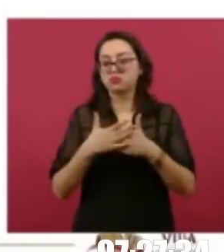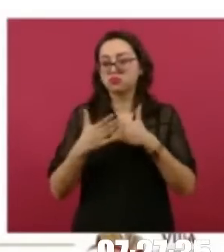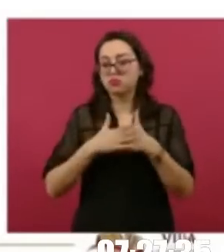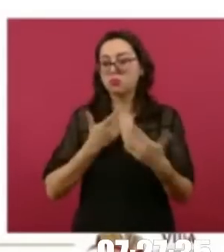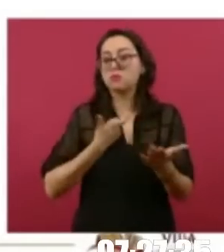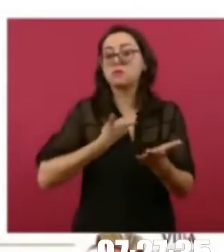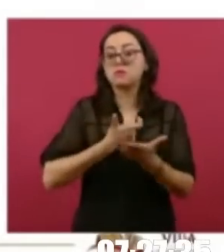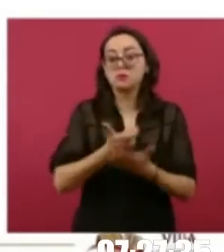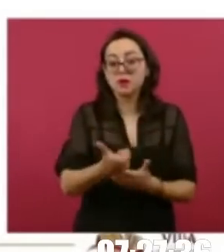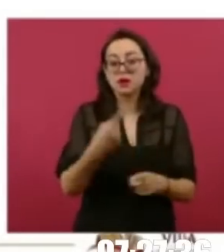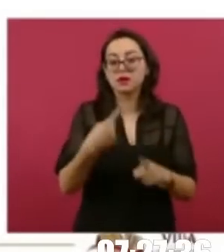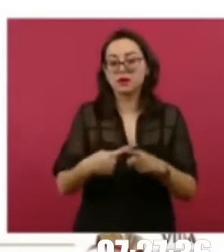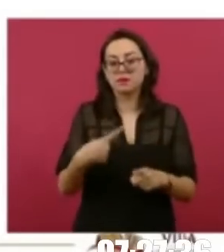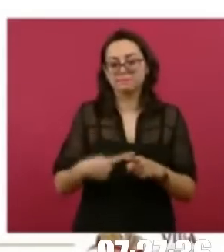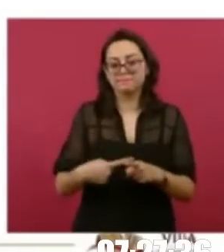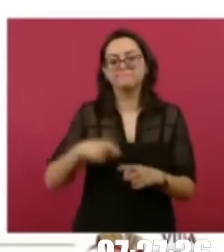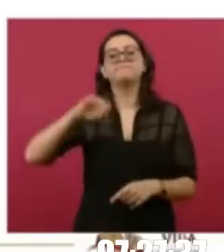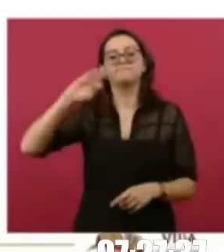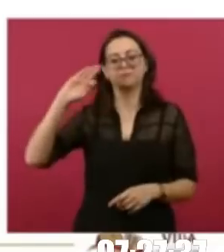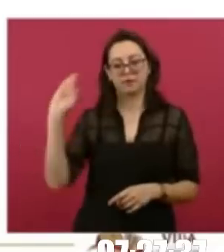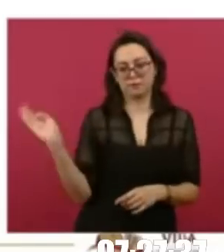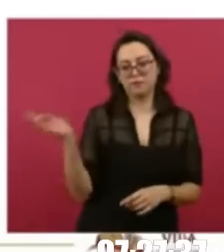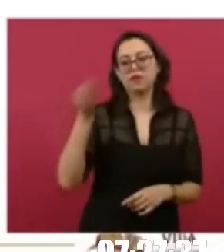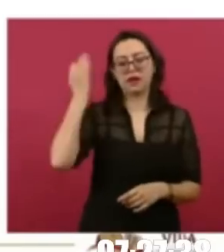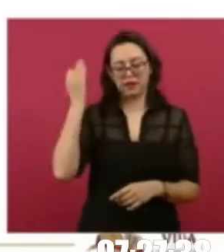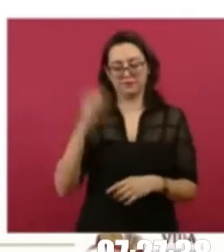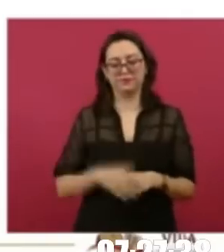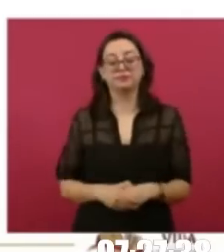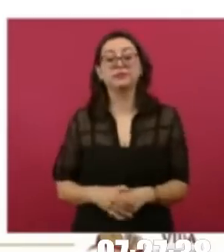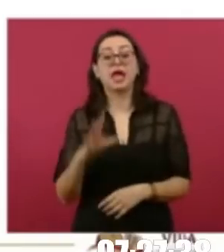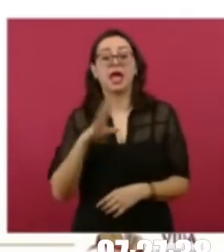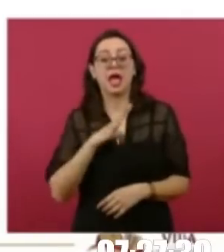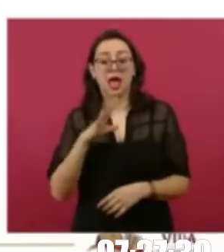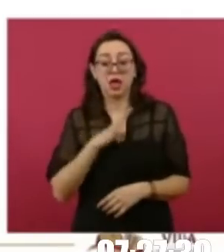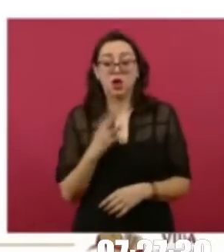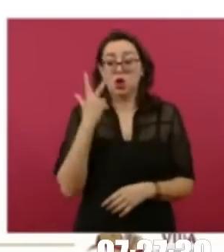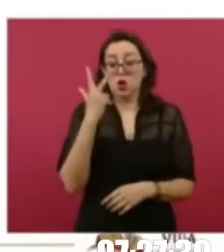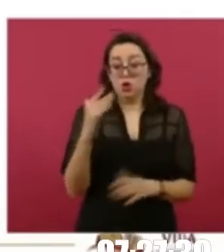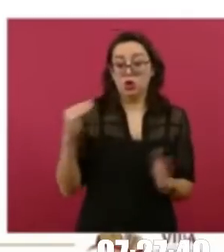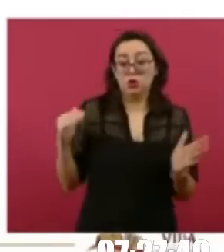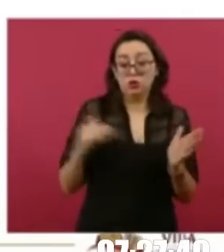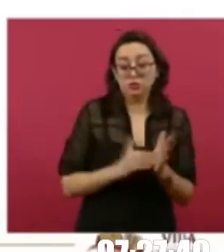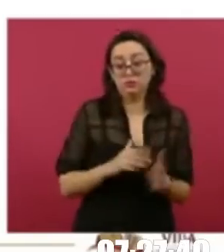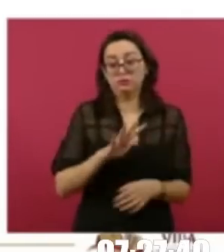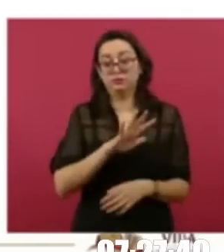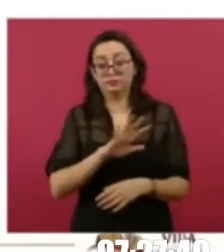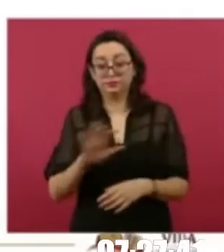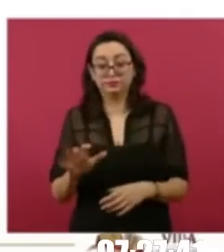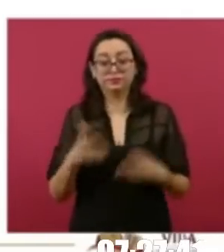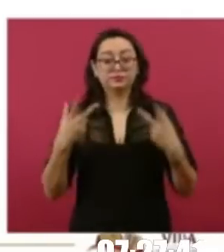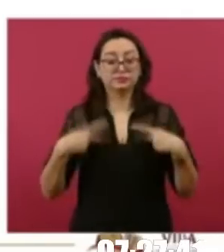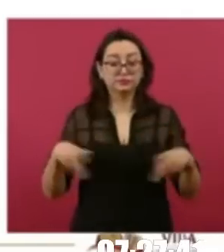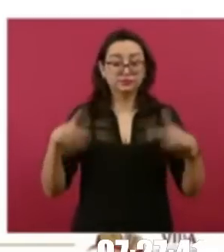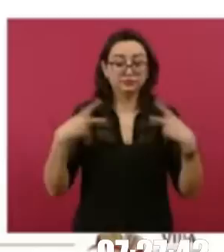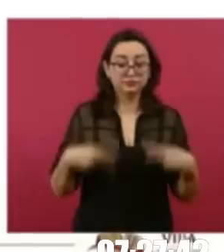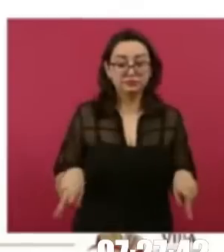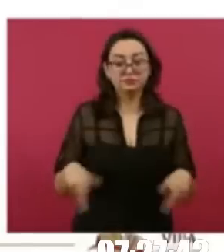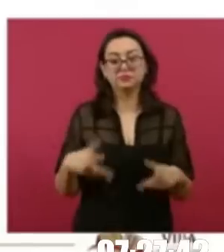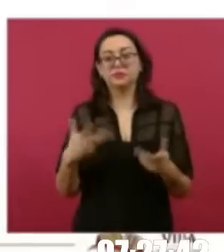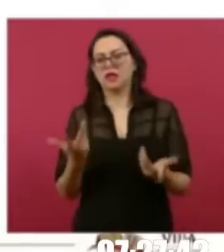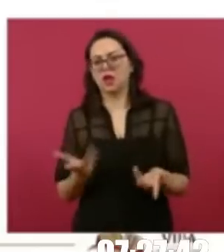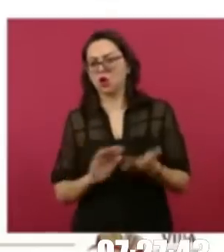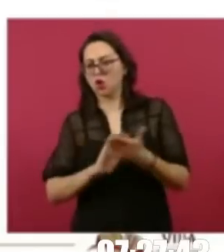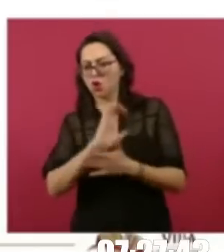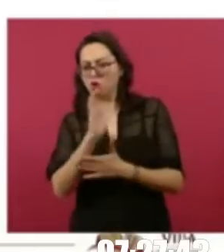identificación Clara de los ocho mil quinientos cuarenta y nueve personas en estos seis estados que cuentan con algún tipo de contratación